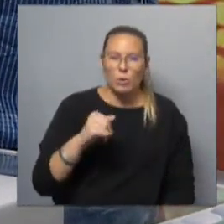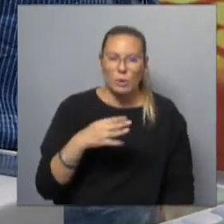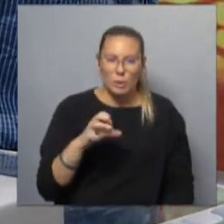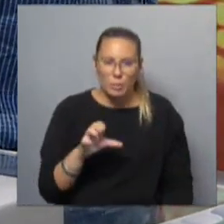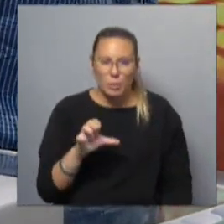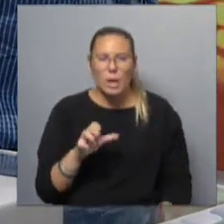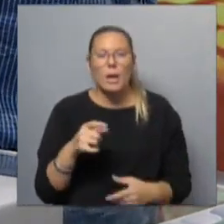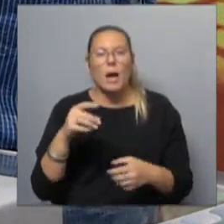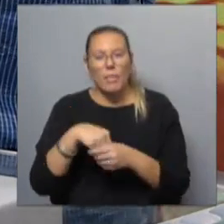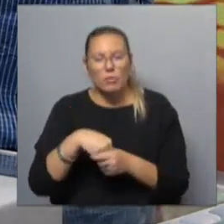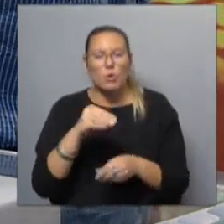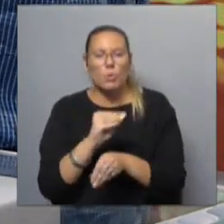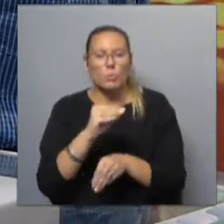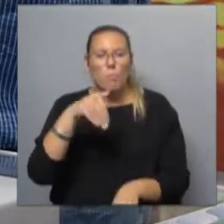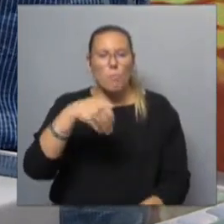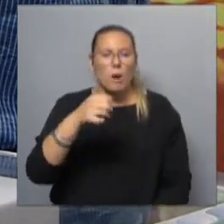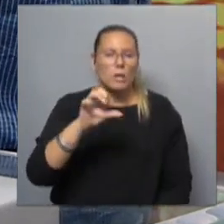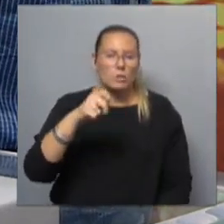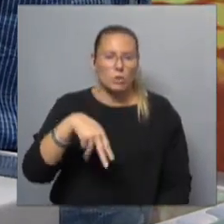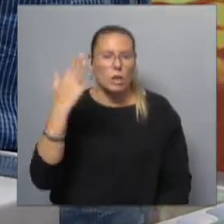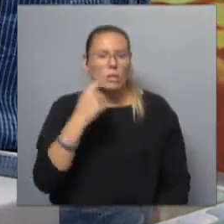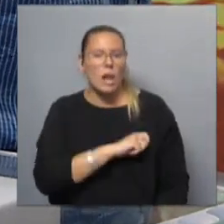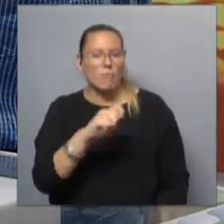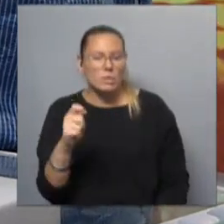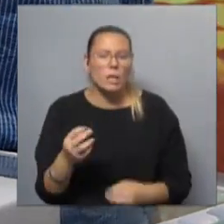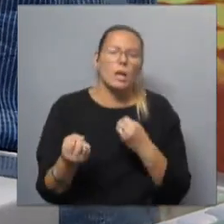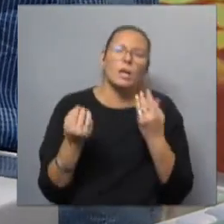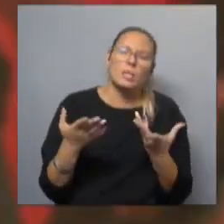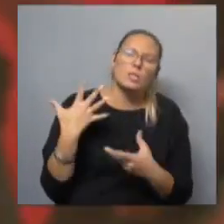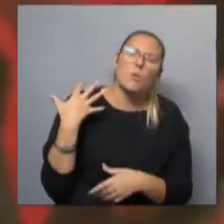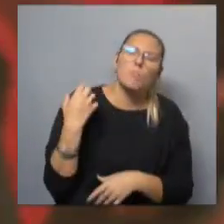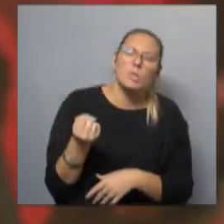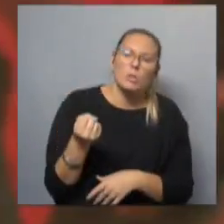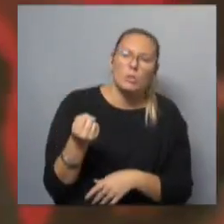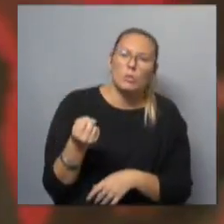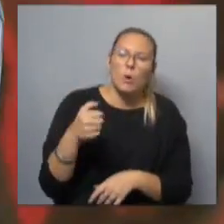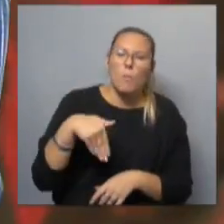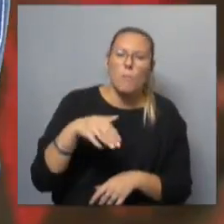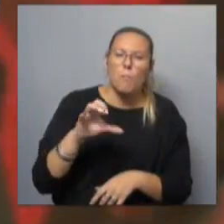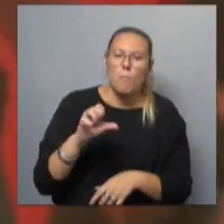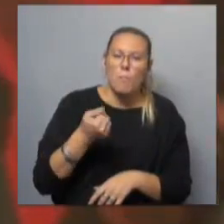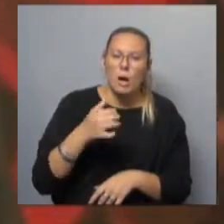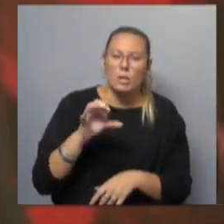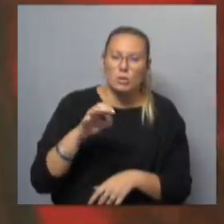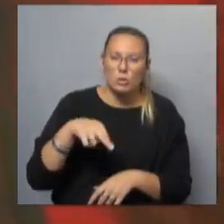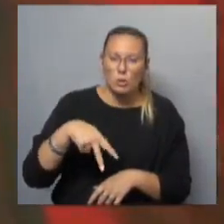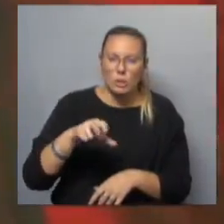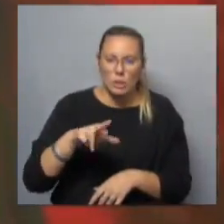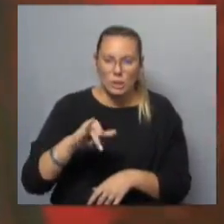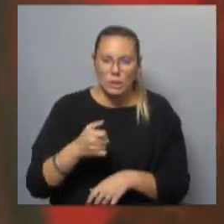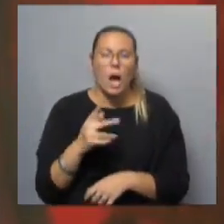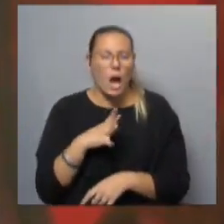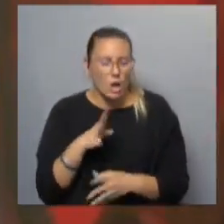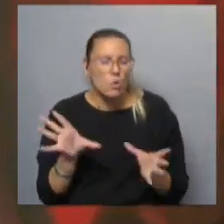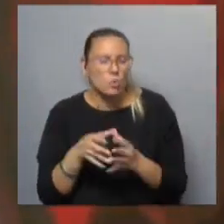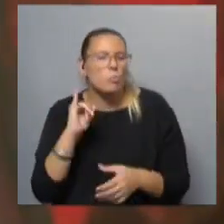era masón, ella me decía La Valleja. ¿Cómo es ese mito de la masonería ahí alrededor? Bueno, ahí hay un grupo masónico